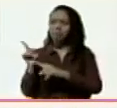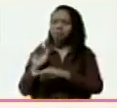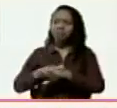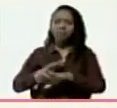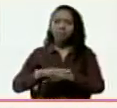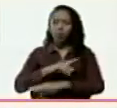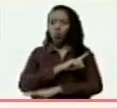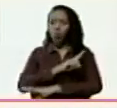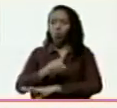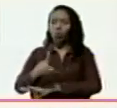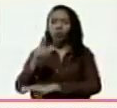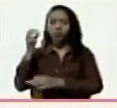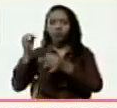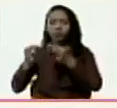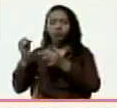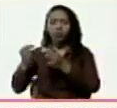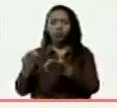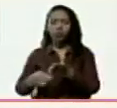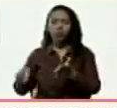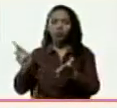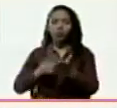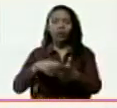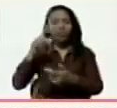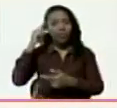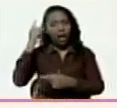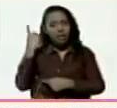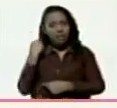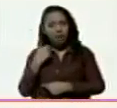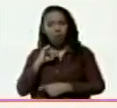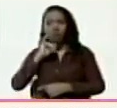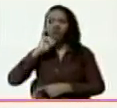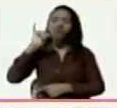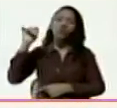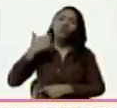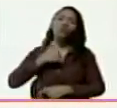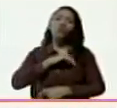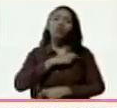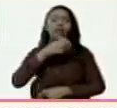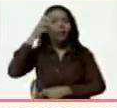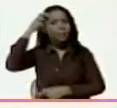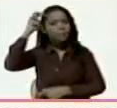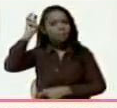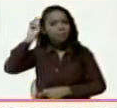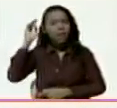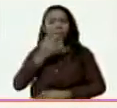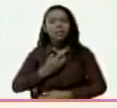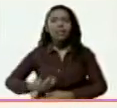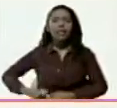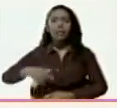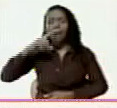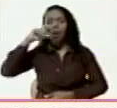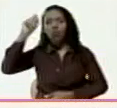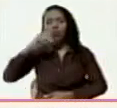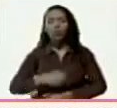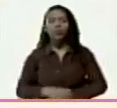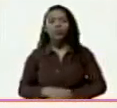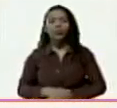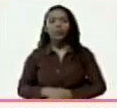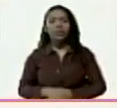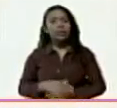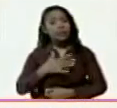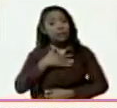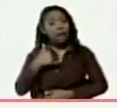orden ejecutiva que fue ratificada el día de ayer como lo denunció nuestra cancillería y el presidente nicolás maduro pretendían